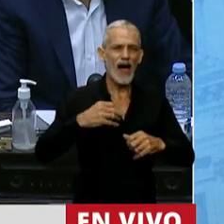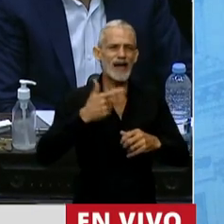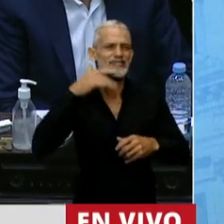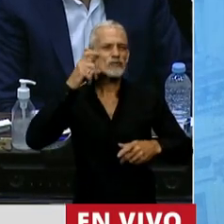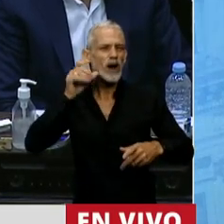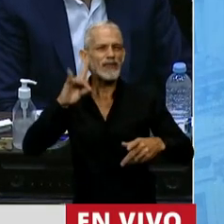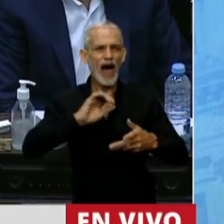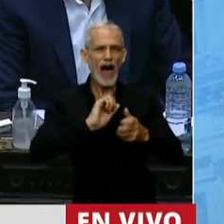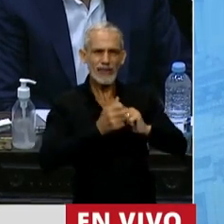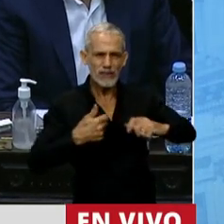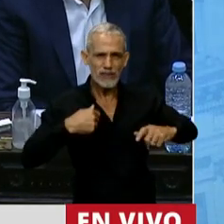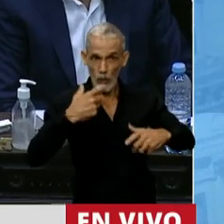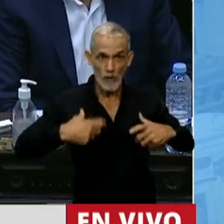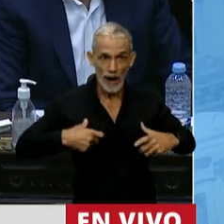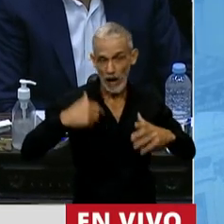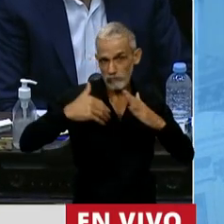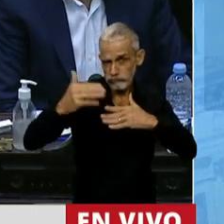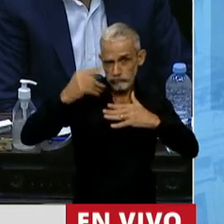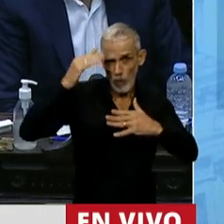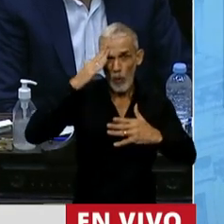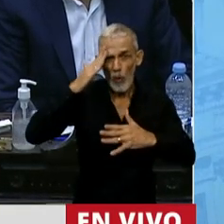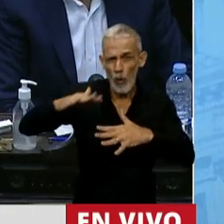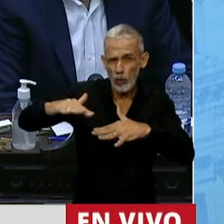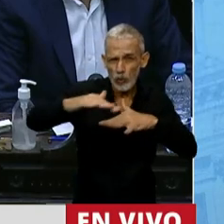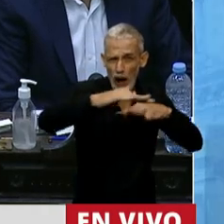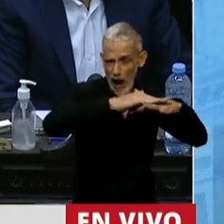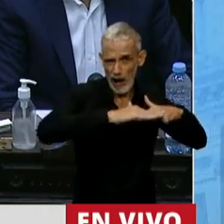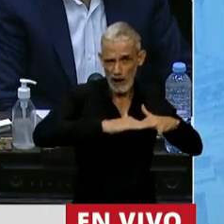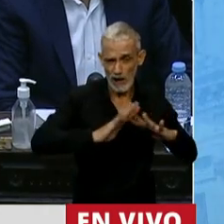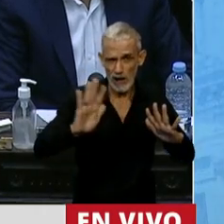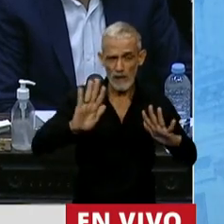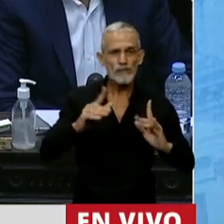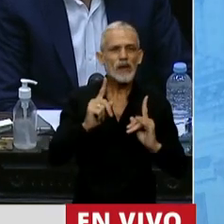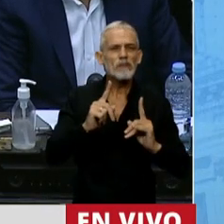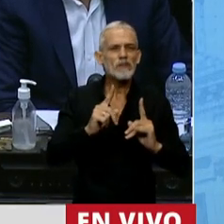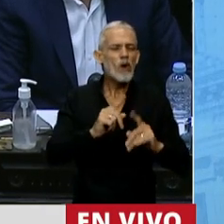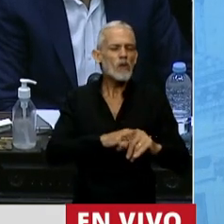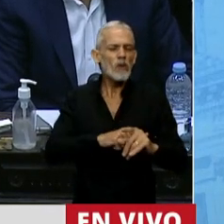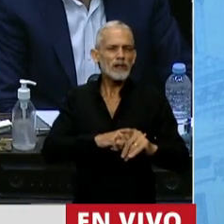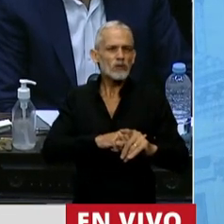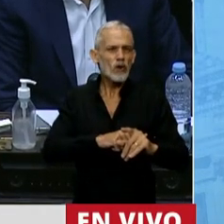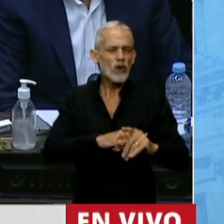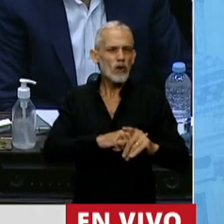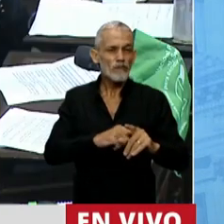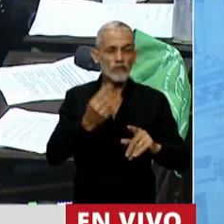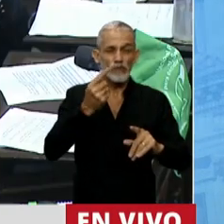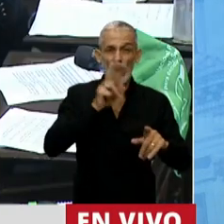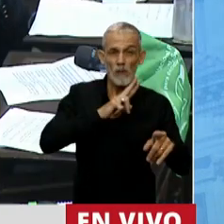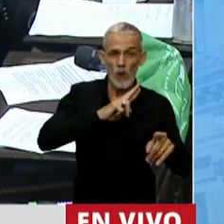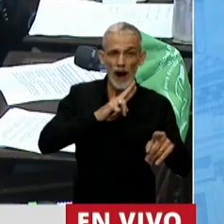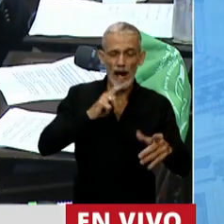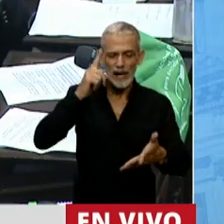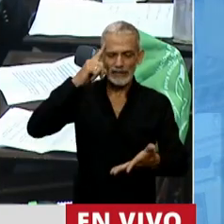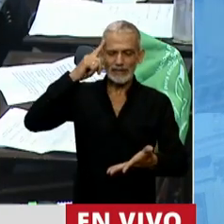humana son una construcción cultural. Y esto es así porque desde el mismo momento en el que una mujer toma